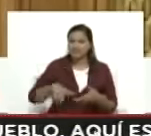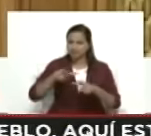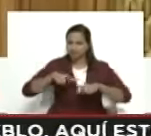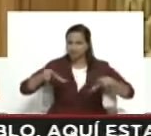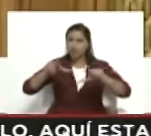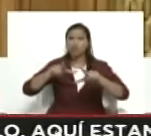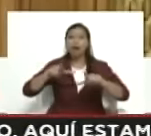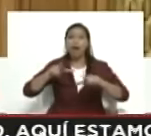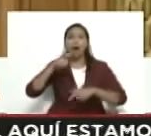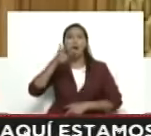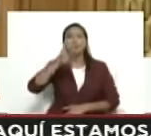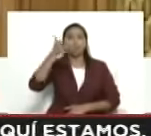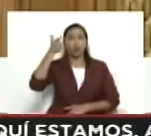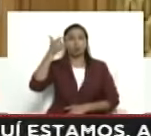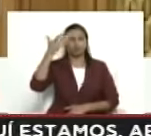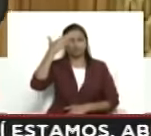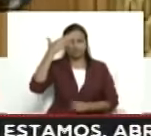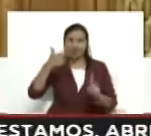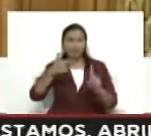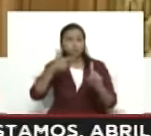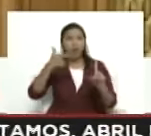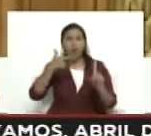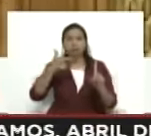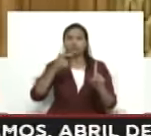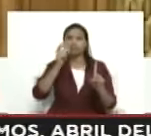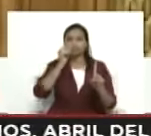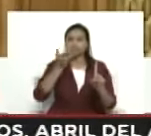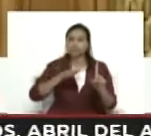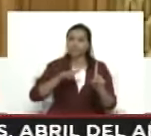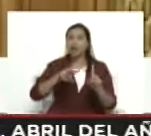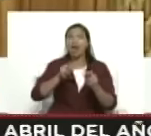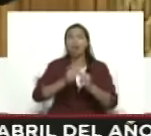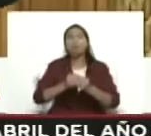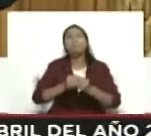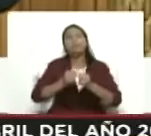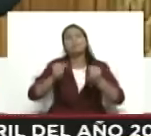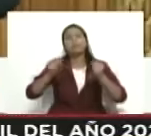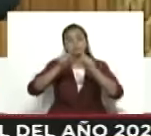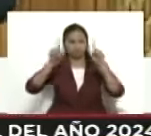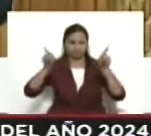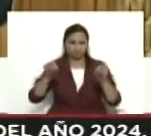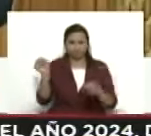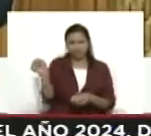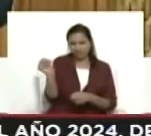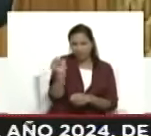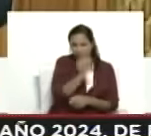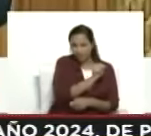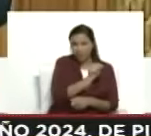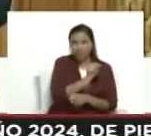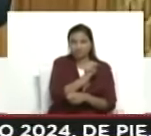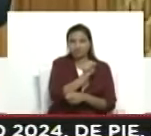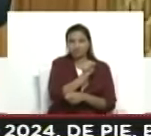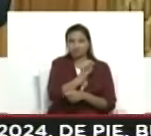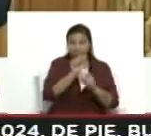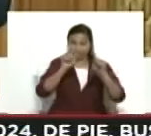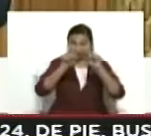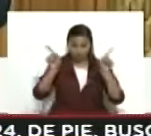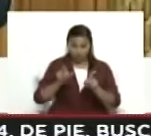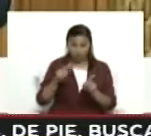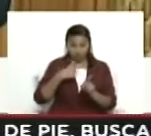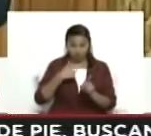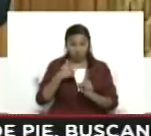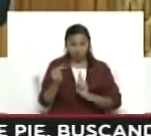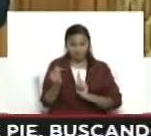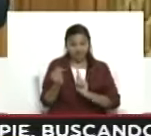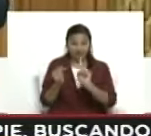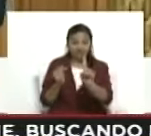Pedro Rodríguez, si mal no recuerdo. Él abrió el portón por donde, en teoría, perdónenme, debía salir yo, y apenas abrió el